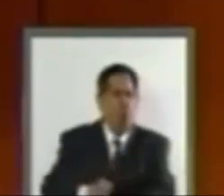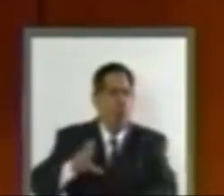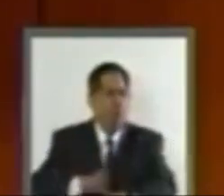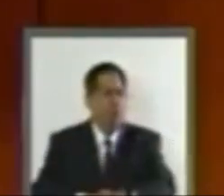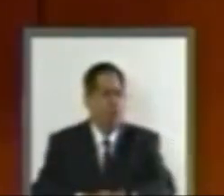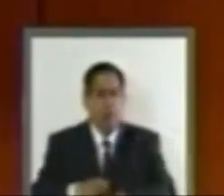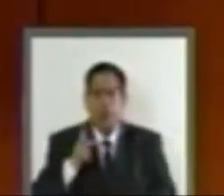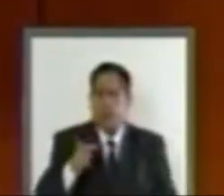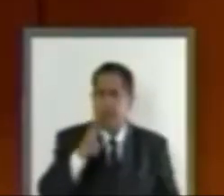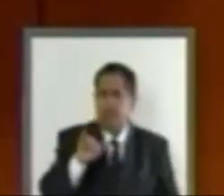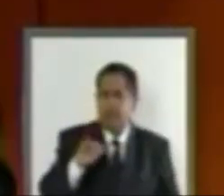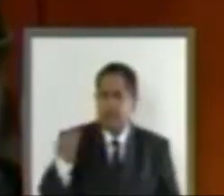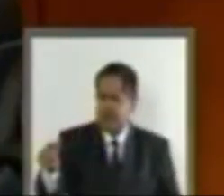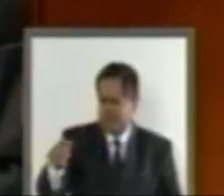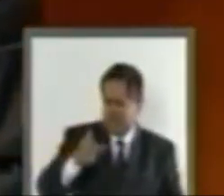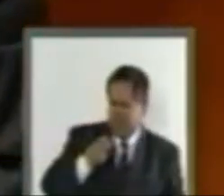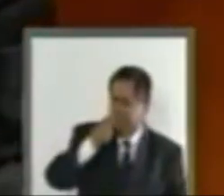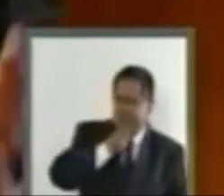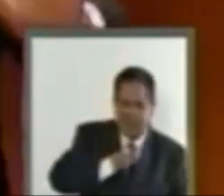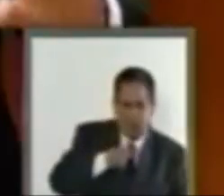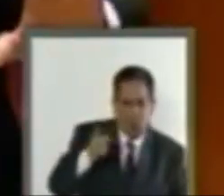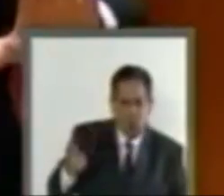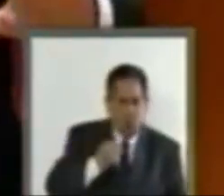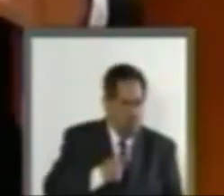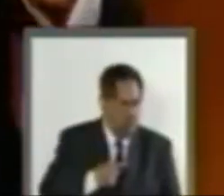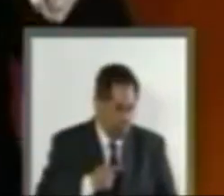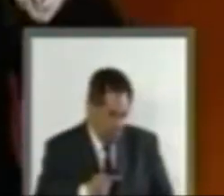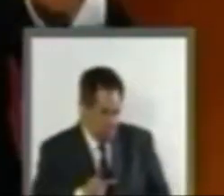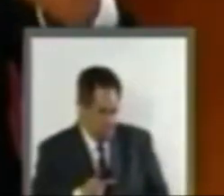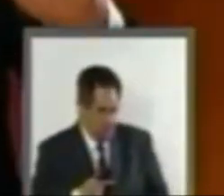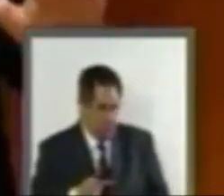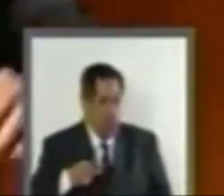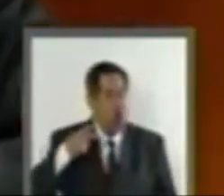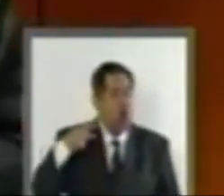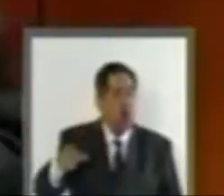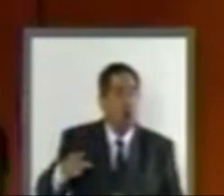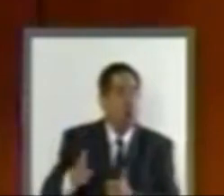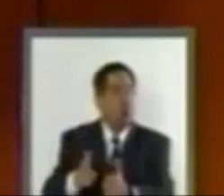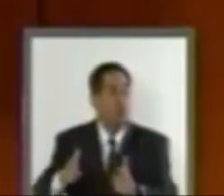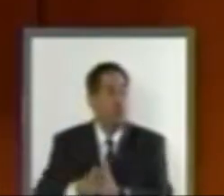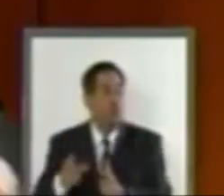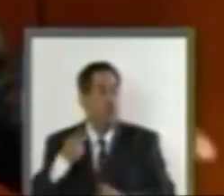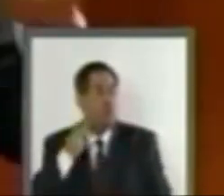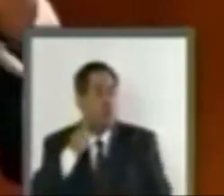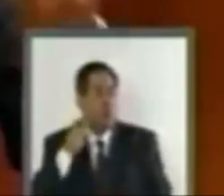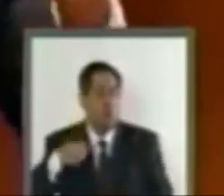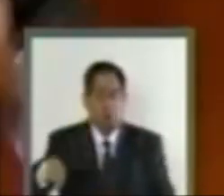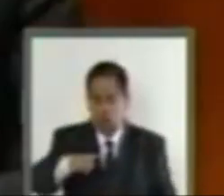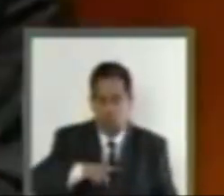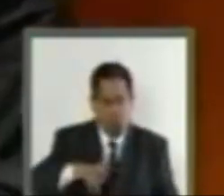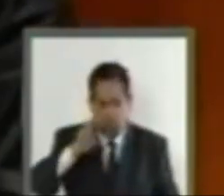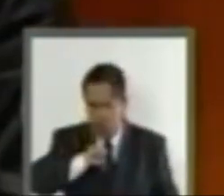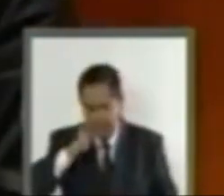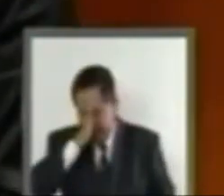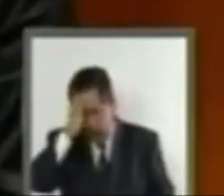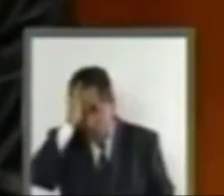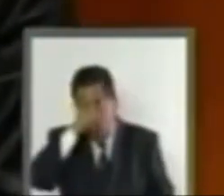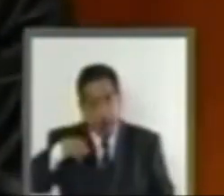legislativas y sacar adelante las cosas. Y pues mira, yo estoy muy tranquilo, Carmen. Ernesto Cordero,